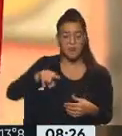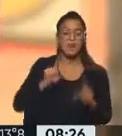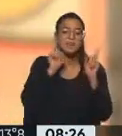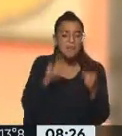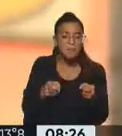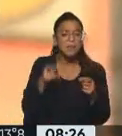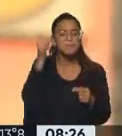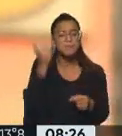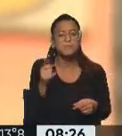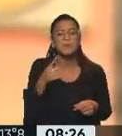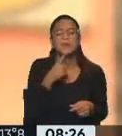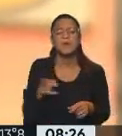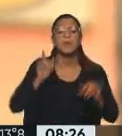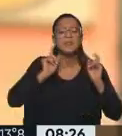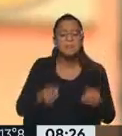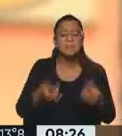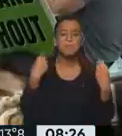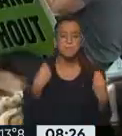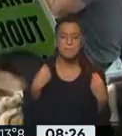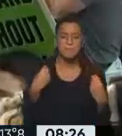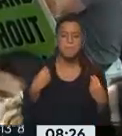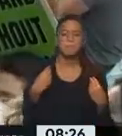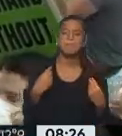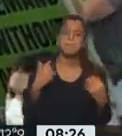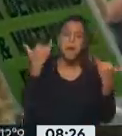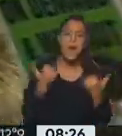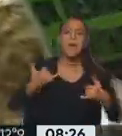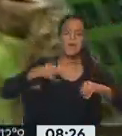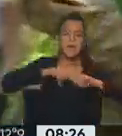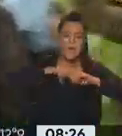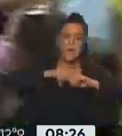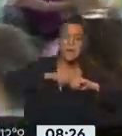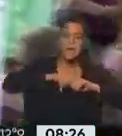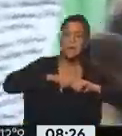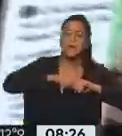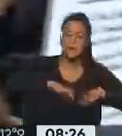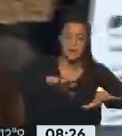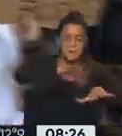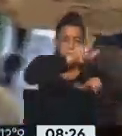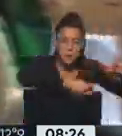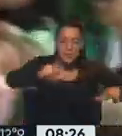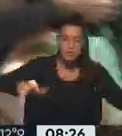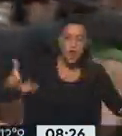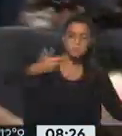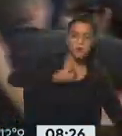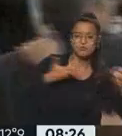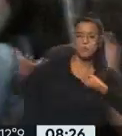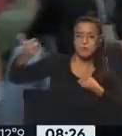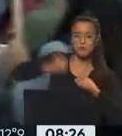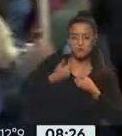también estamos en campaña para tener redes de gente que nos va a ayudar a seguir